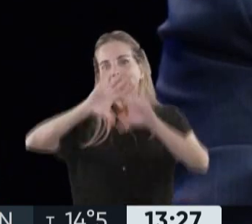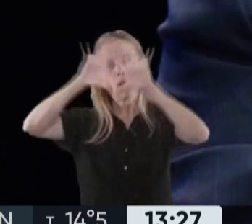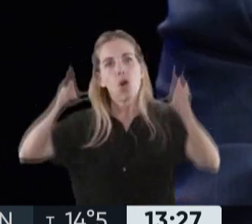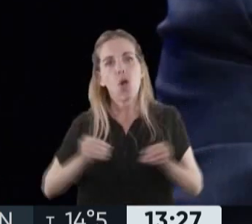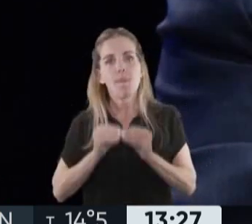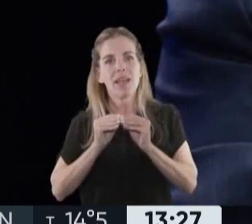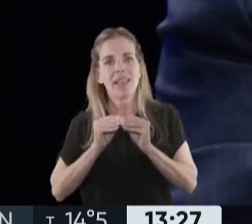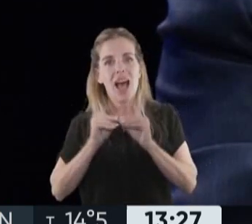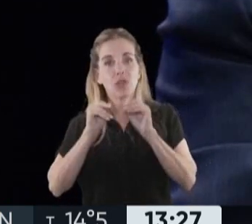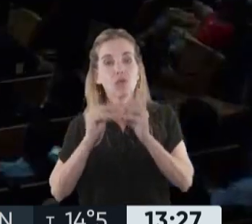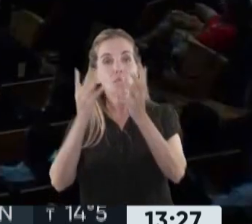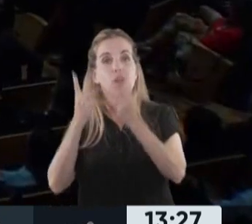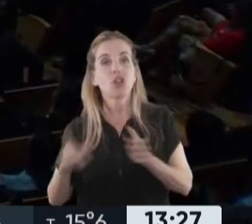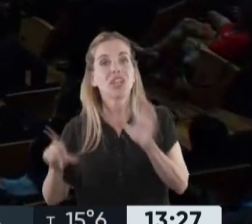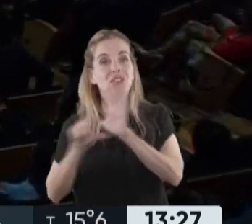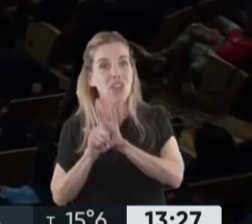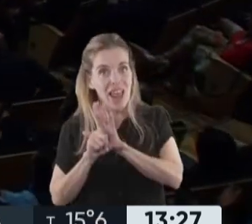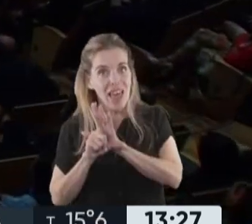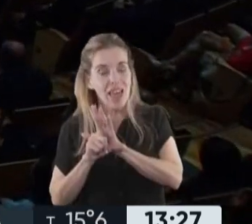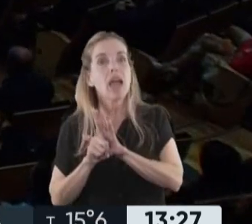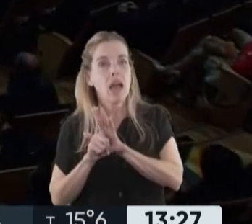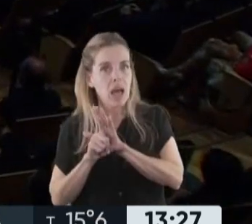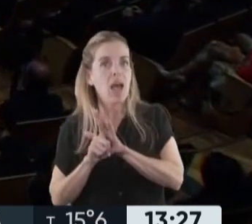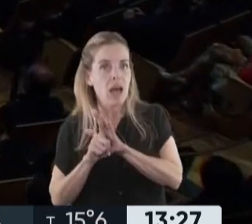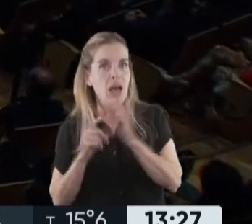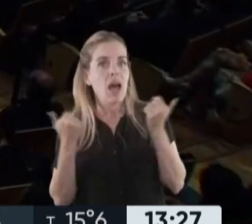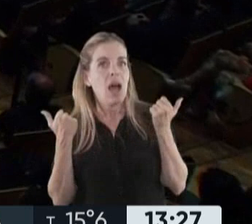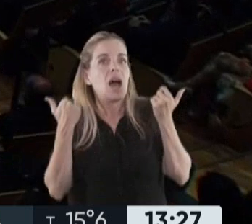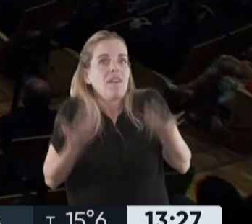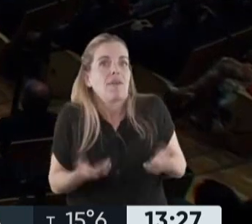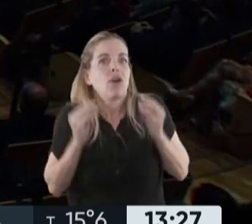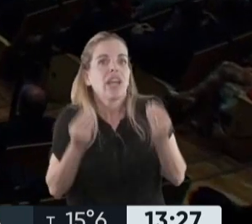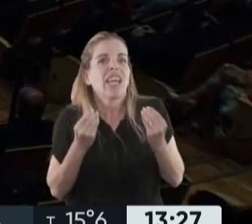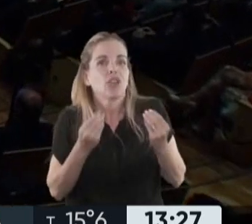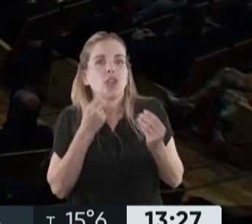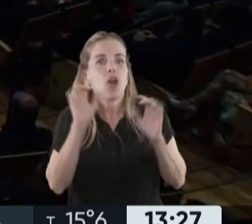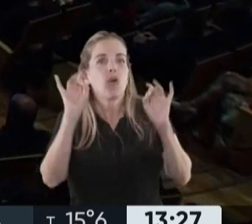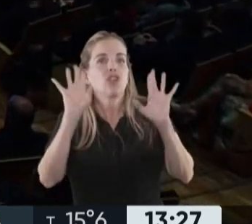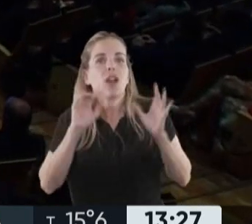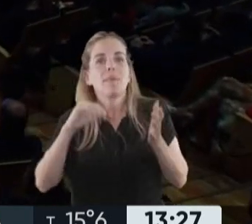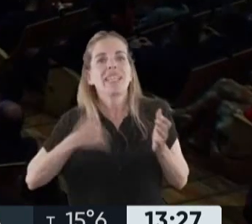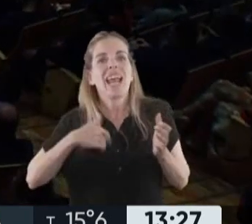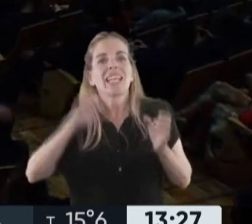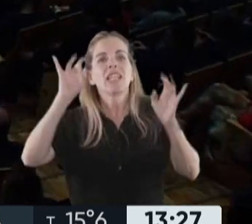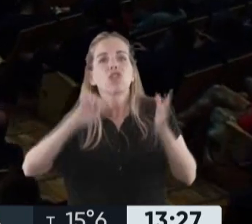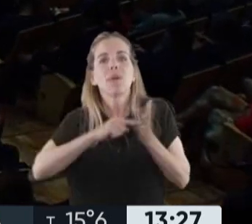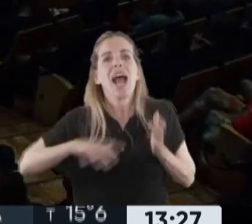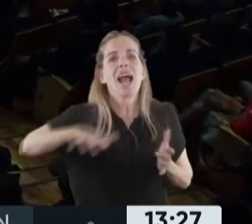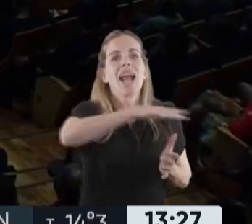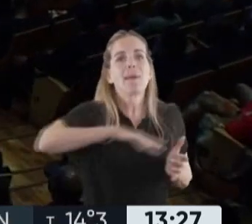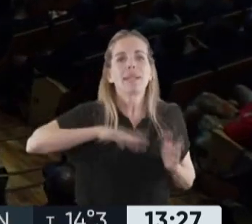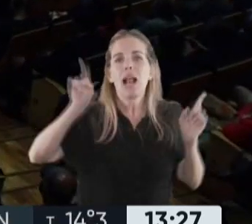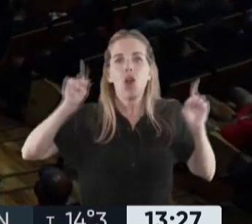Y es un proyecto que además privilegia lo que yo llamo la periferia argentina, porque la Argentina ha sido construida con una